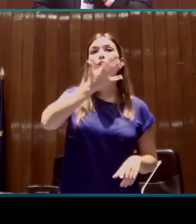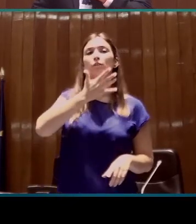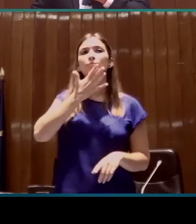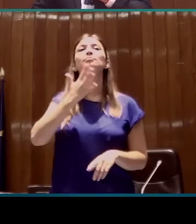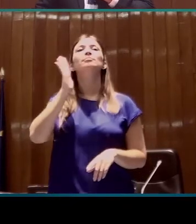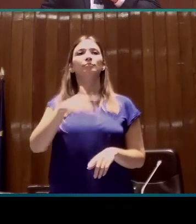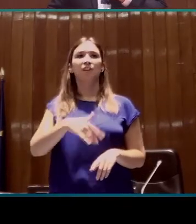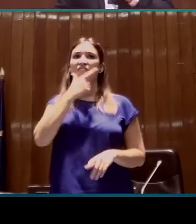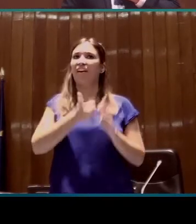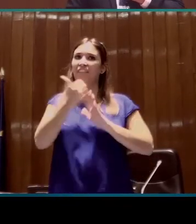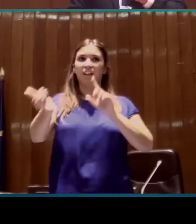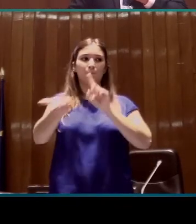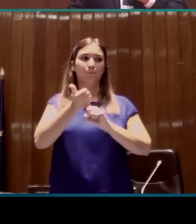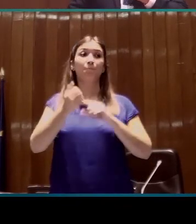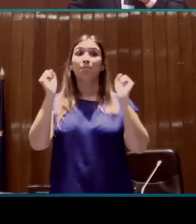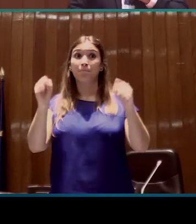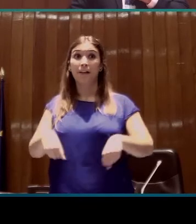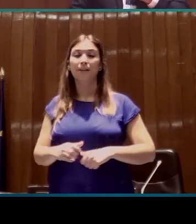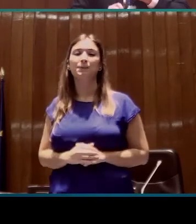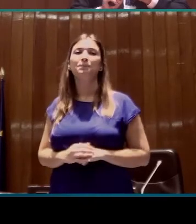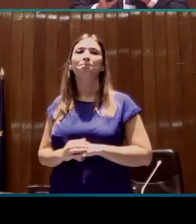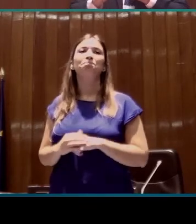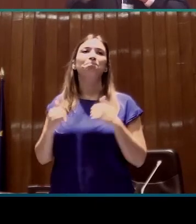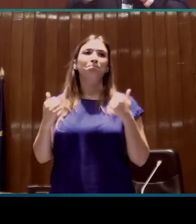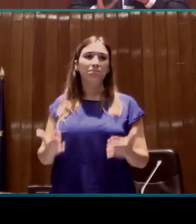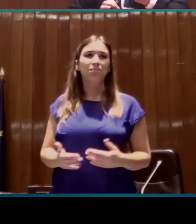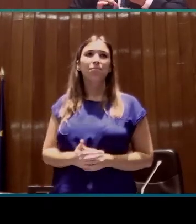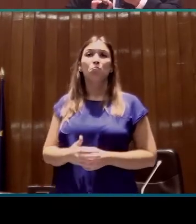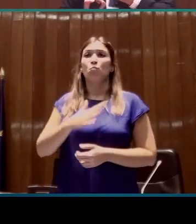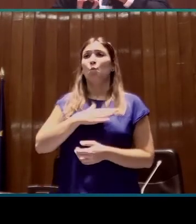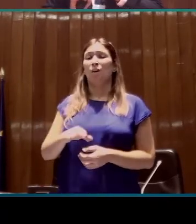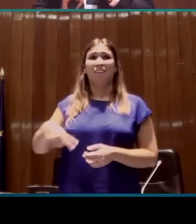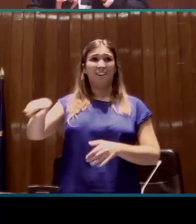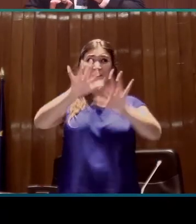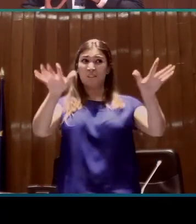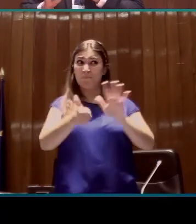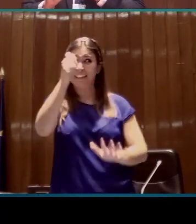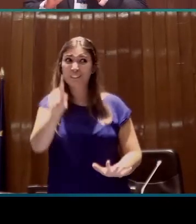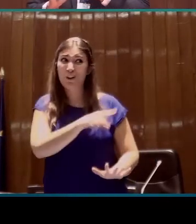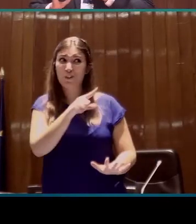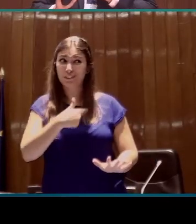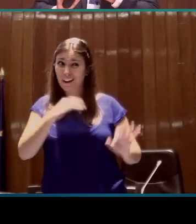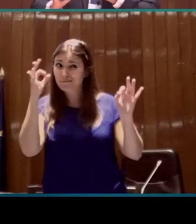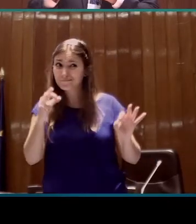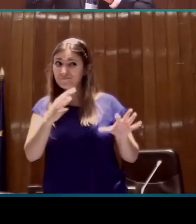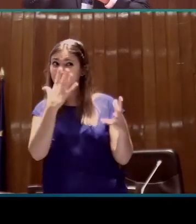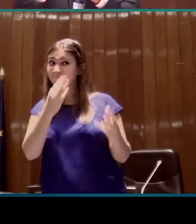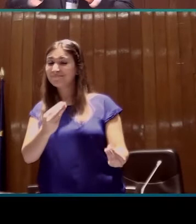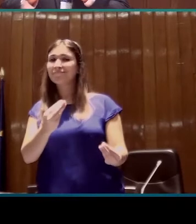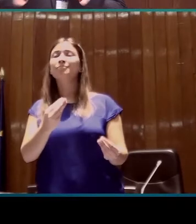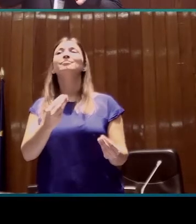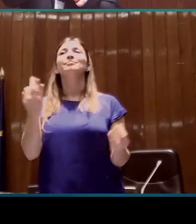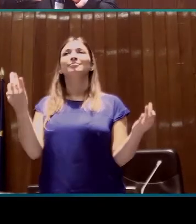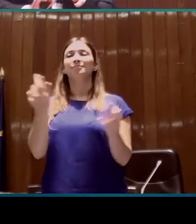un efecto facilitador, ¿vale? Bien, entonces ya probablemente les he convencido un poco más que